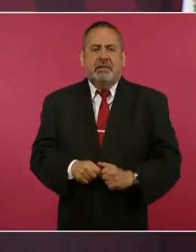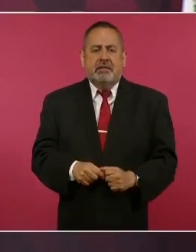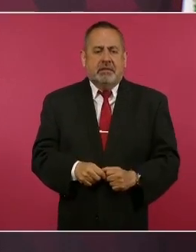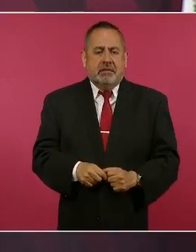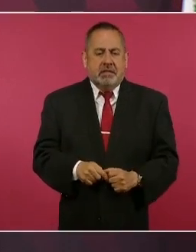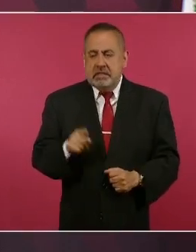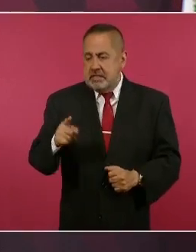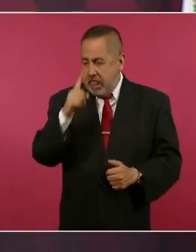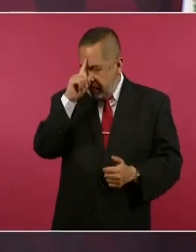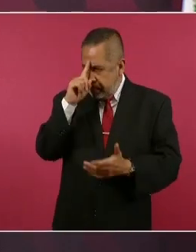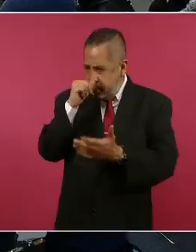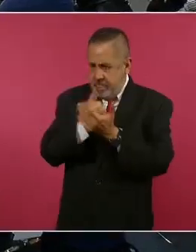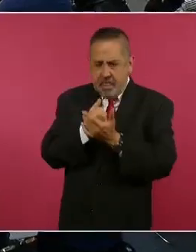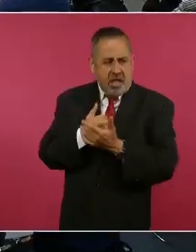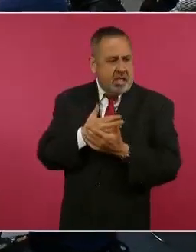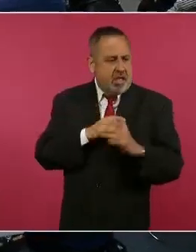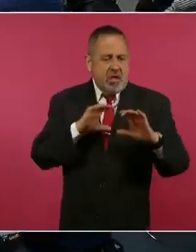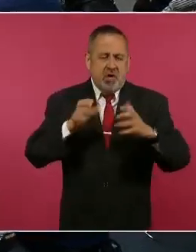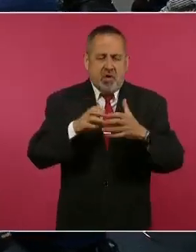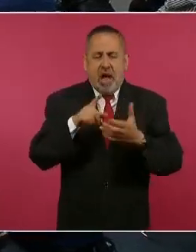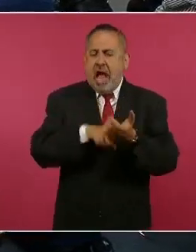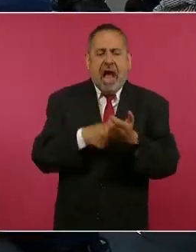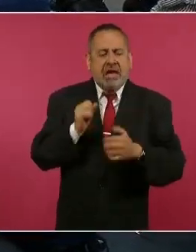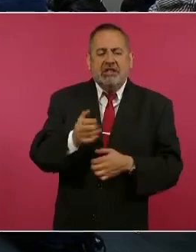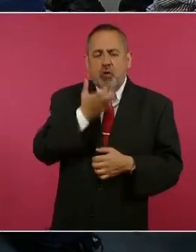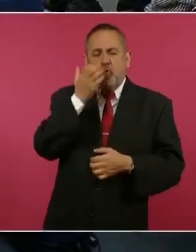y el fanatismo conservador